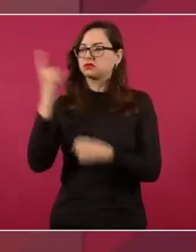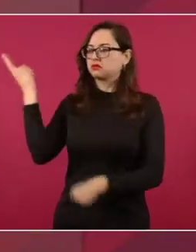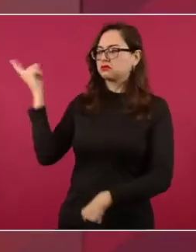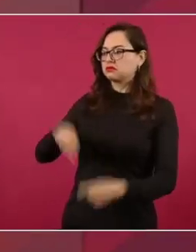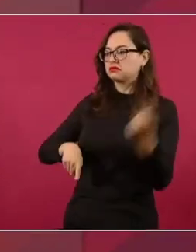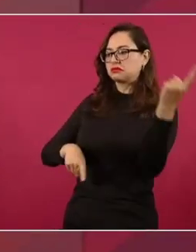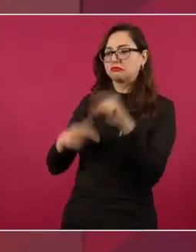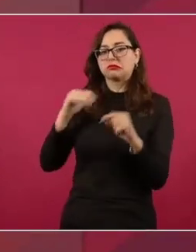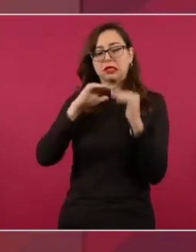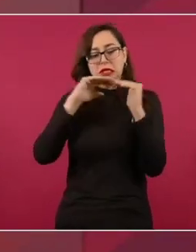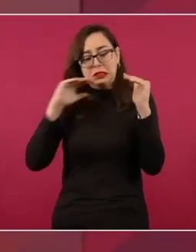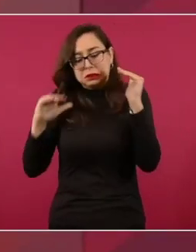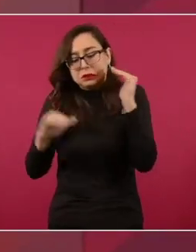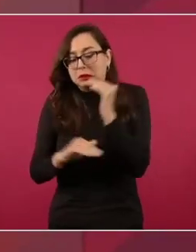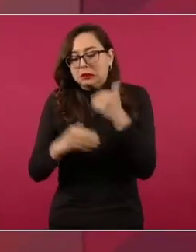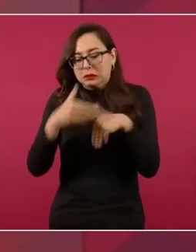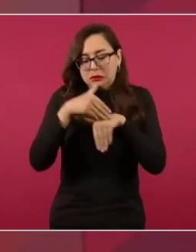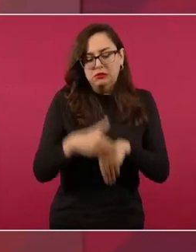potencia extranjera.